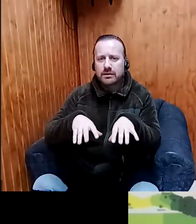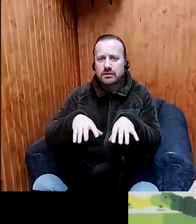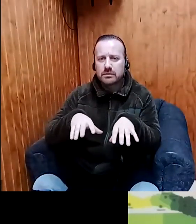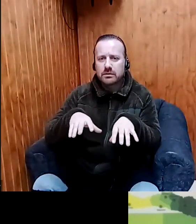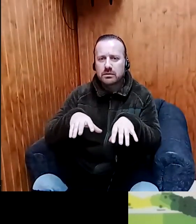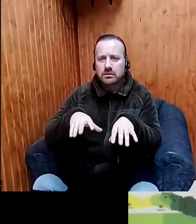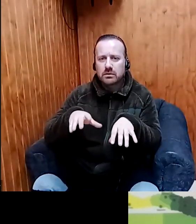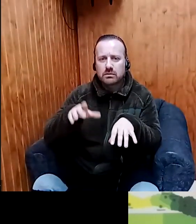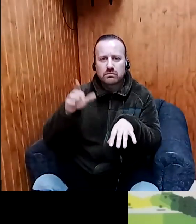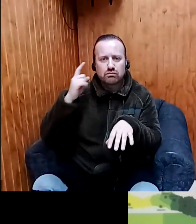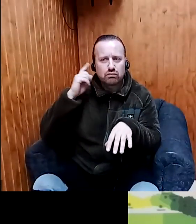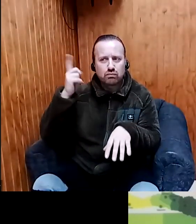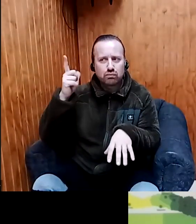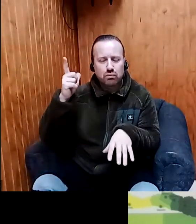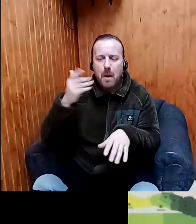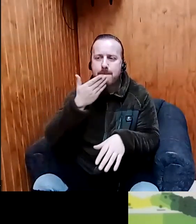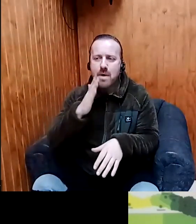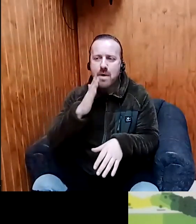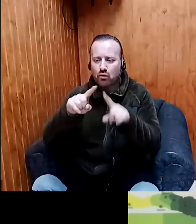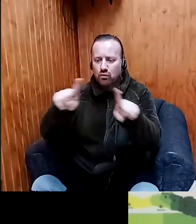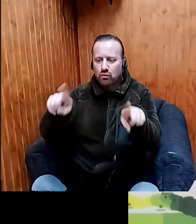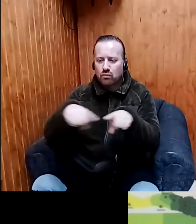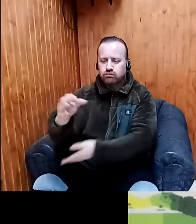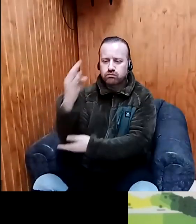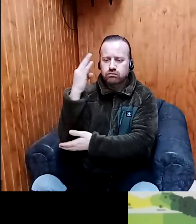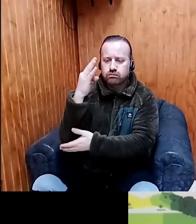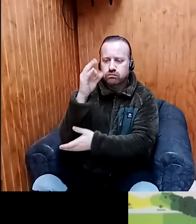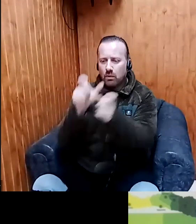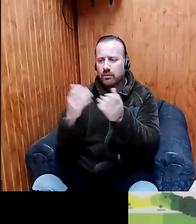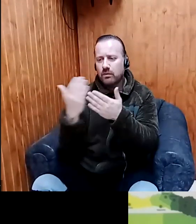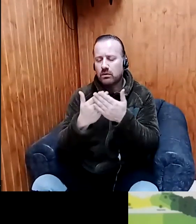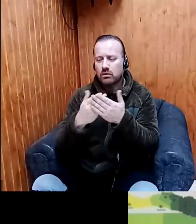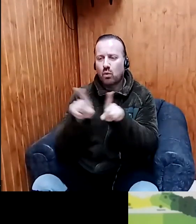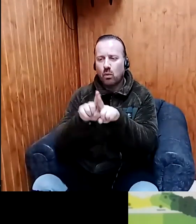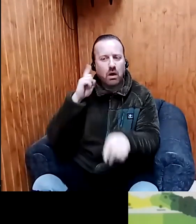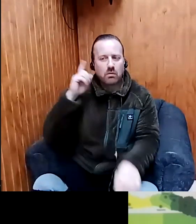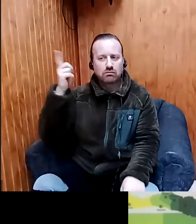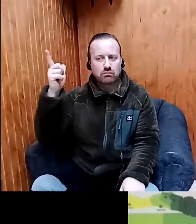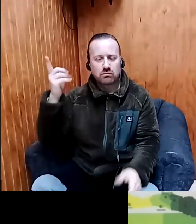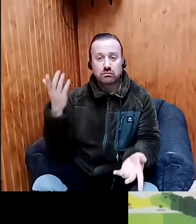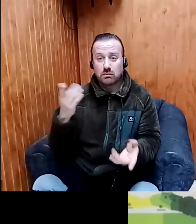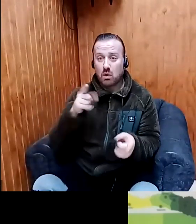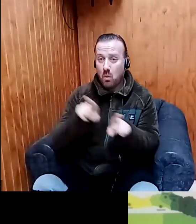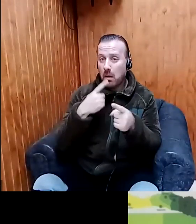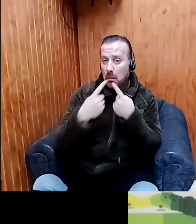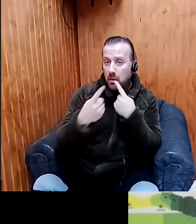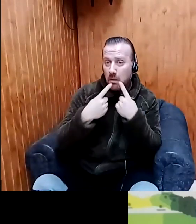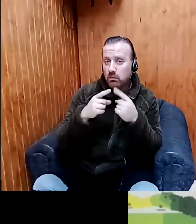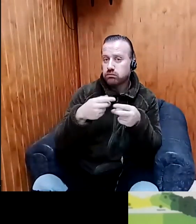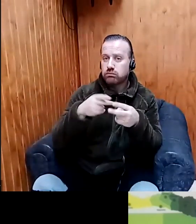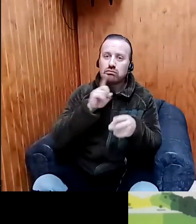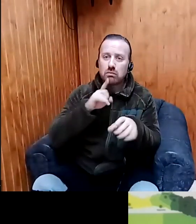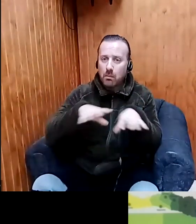insonoriza mejor una aula. En acústica, ¿no? Pero esto es un experimento también, si a alguien le interesa, están los materiales publicados. Mis